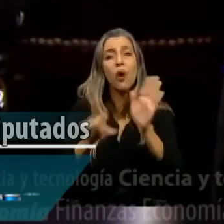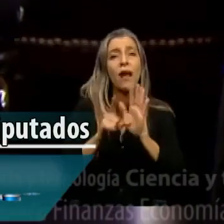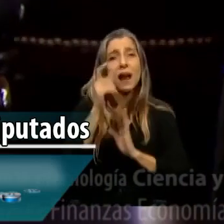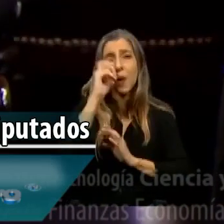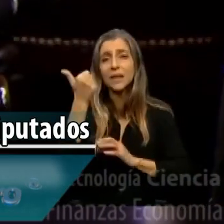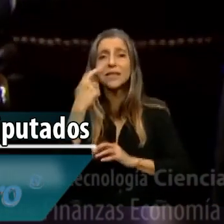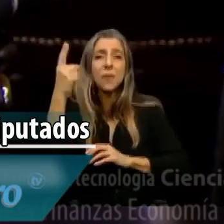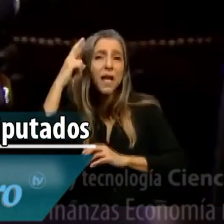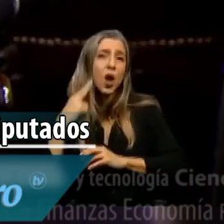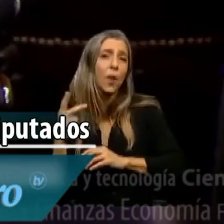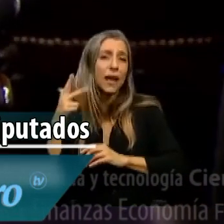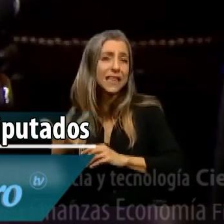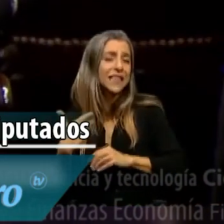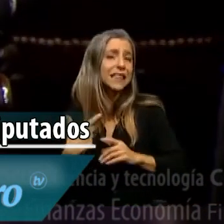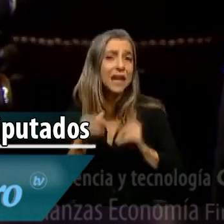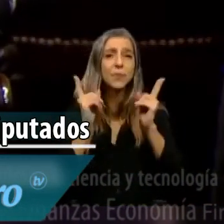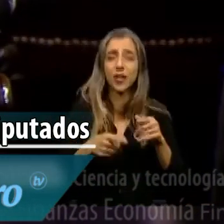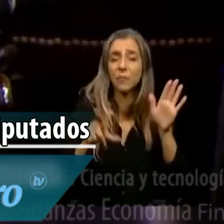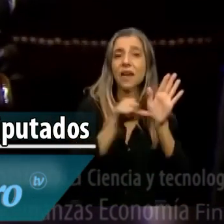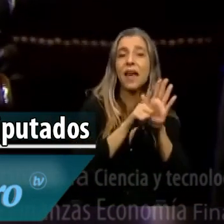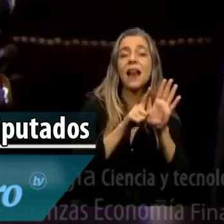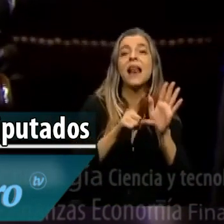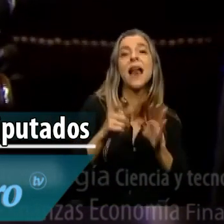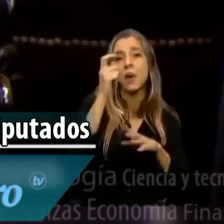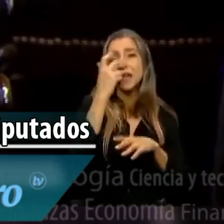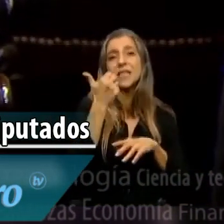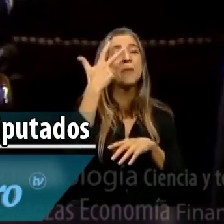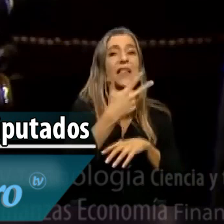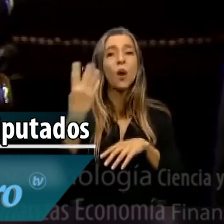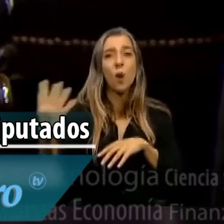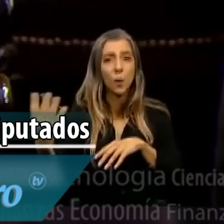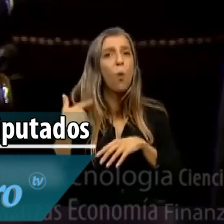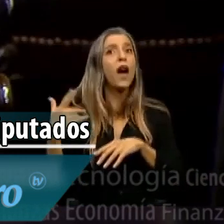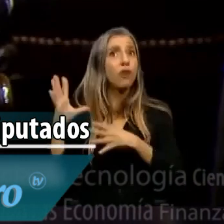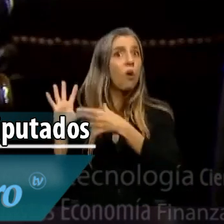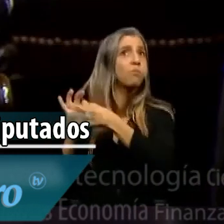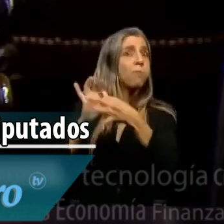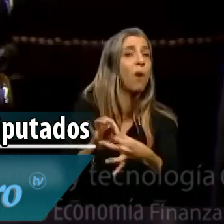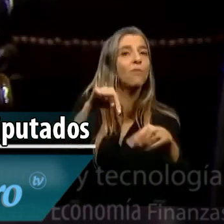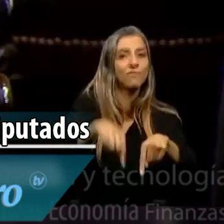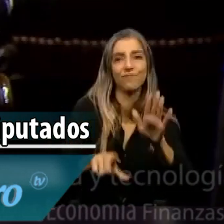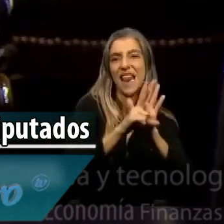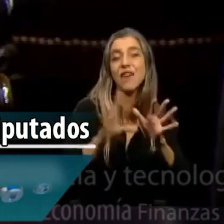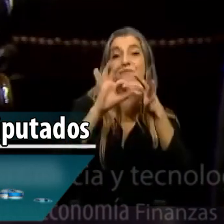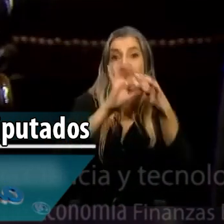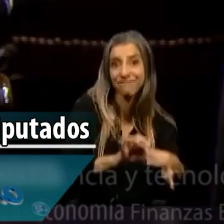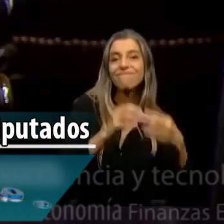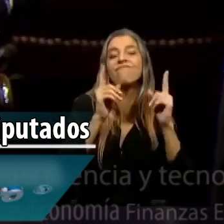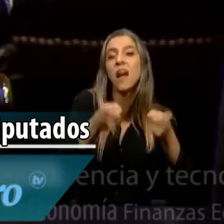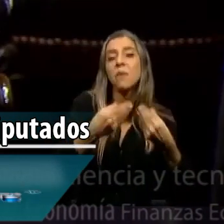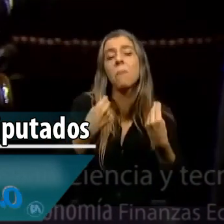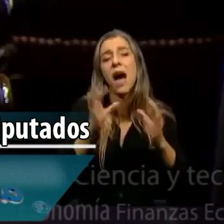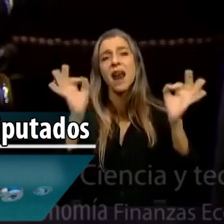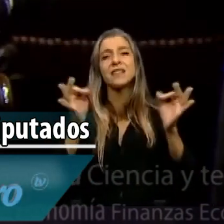26.093 y de la adhesión de la ley 26.344, para que construyamos este marco regulatorio tan